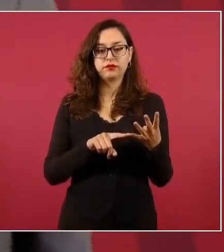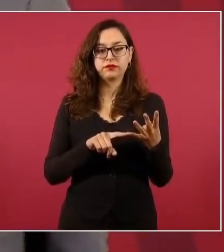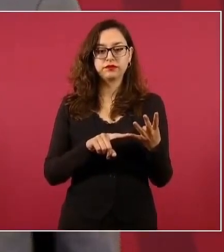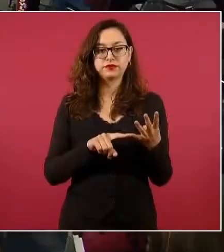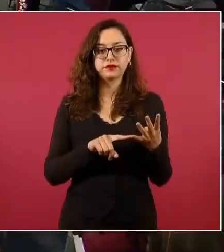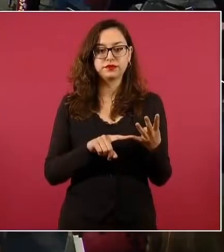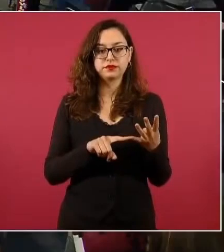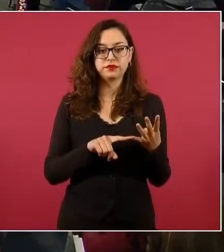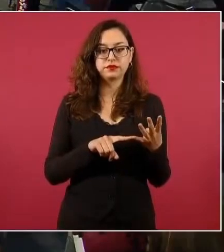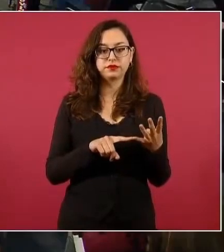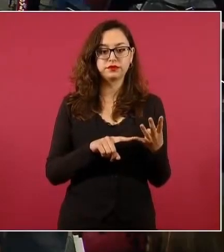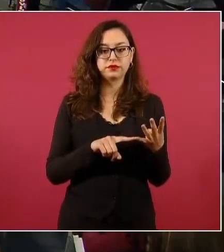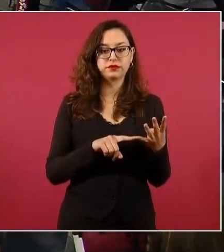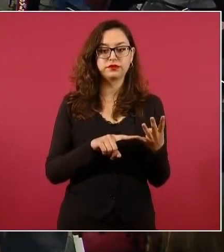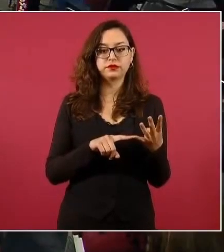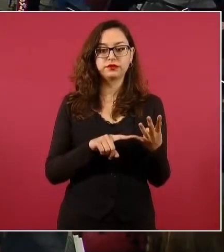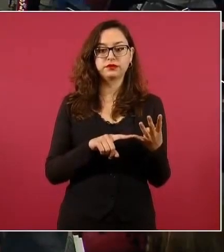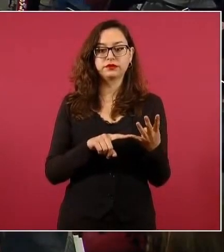presidente